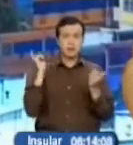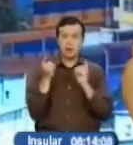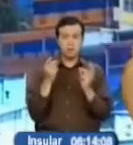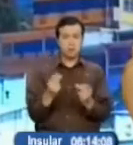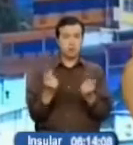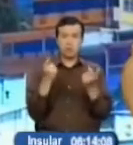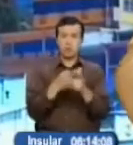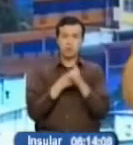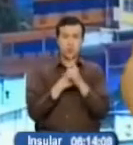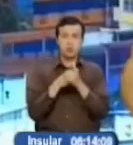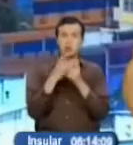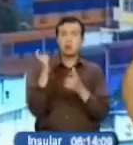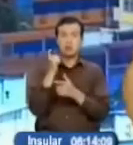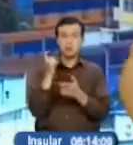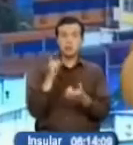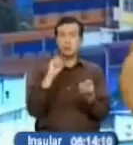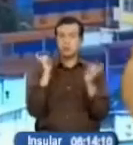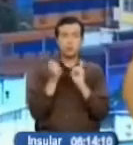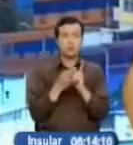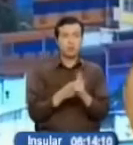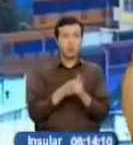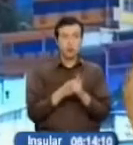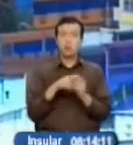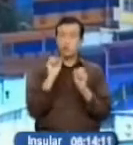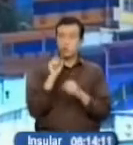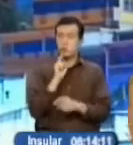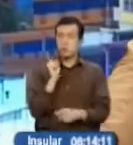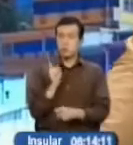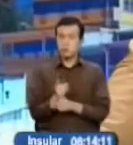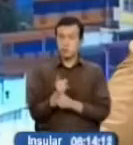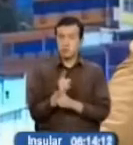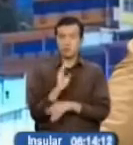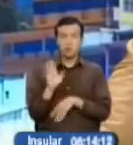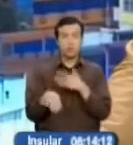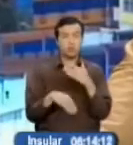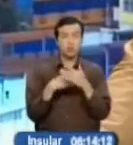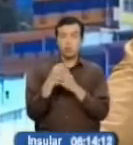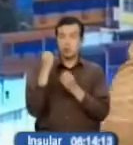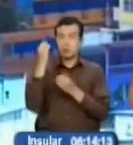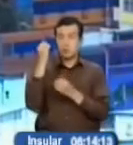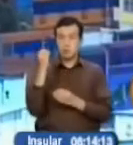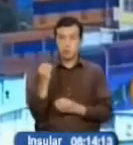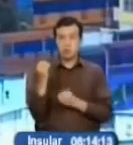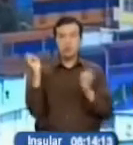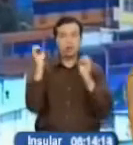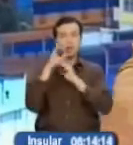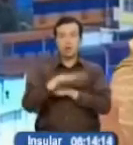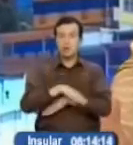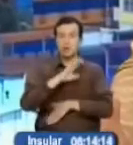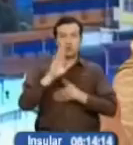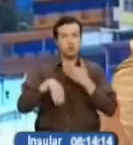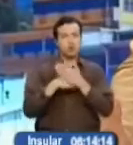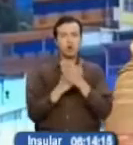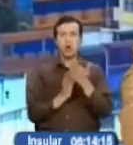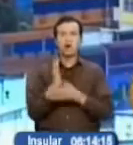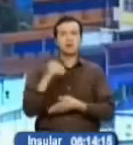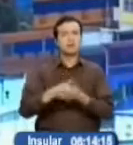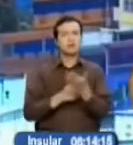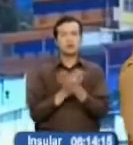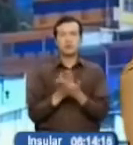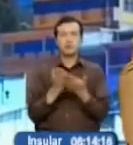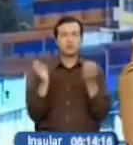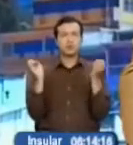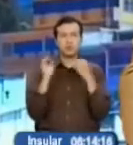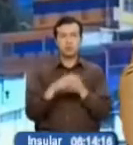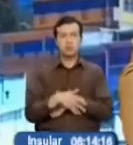inmediato, que necesitamos cambiar, que cambiar es posible, toda la información es gratuita, es de acceso para todos. Hemos creado